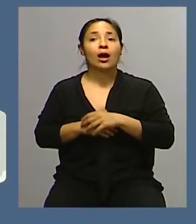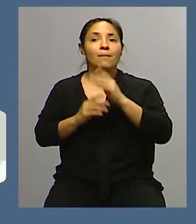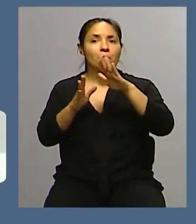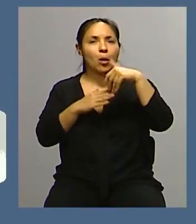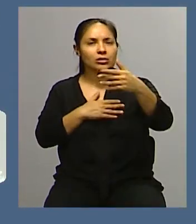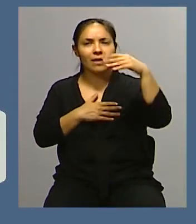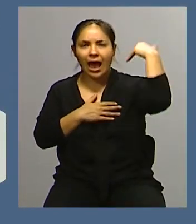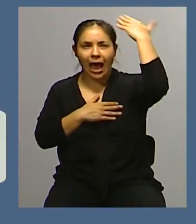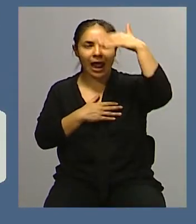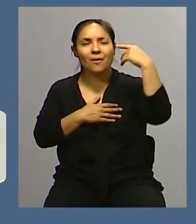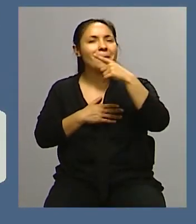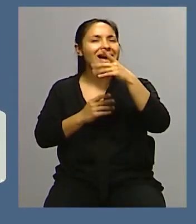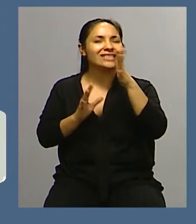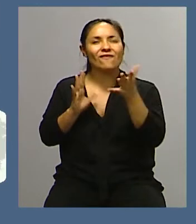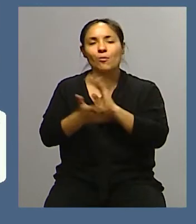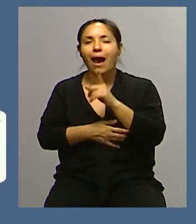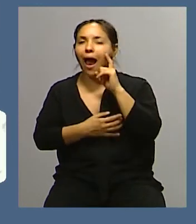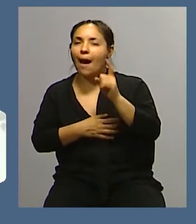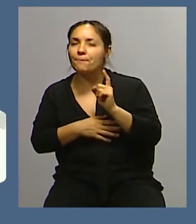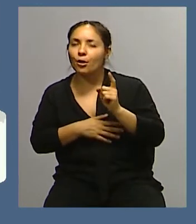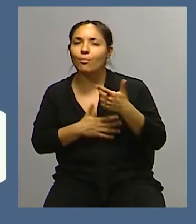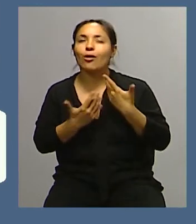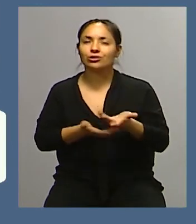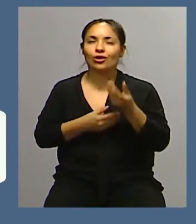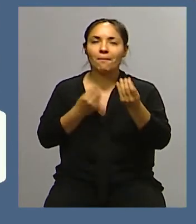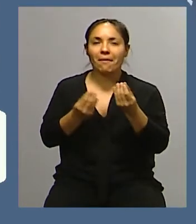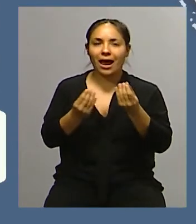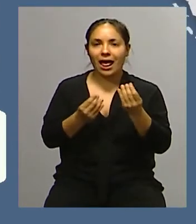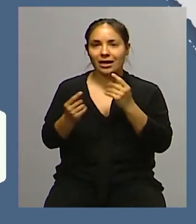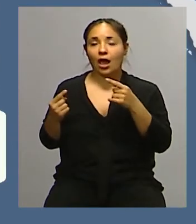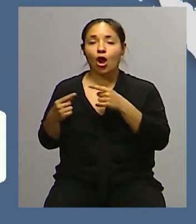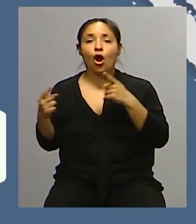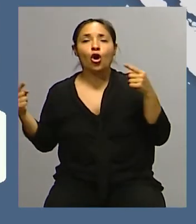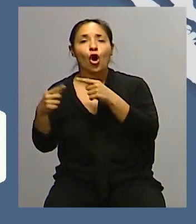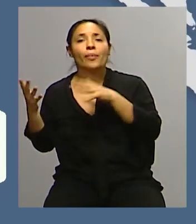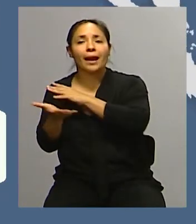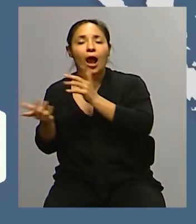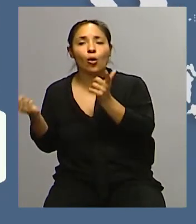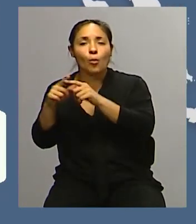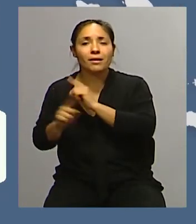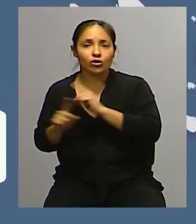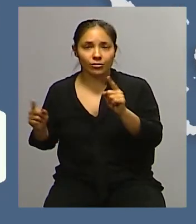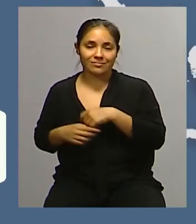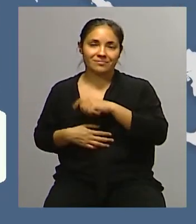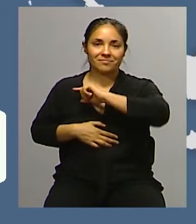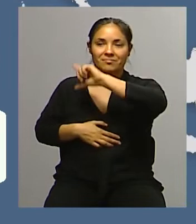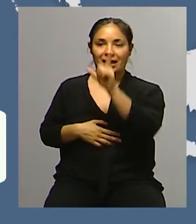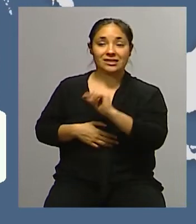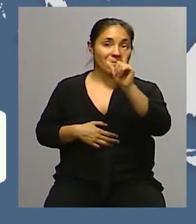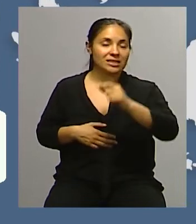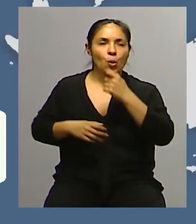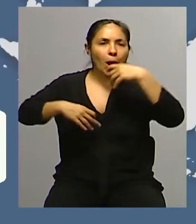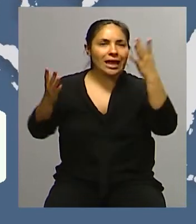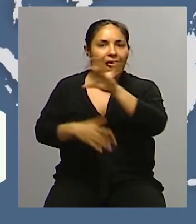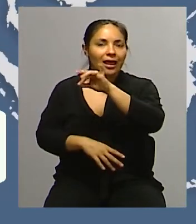hasta una cuestión estratégica, si queremos pensarlo, para que no haya contracumbres, para que, digo, no son países elegidos al azar, son países